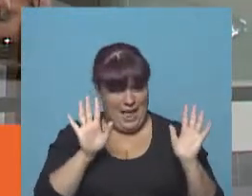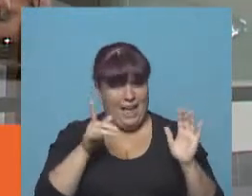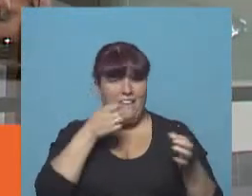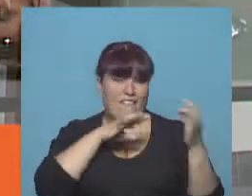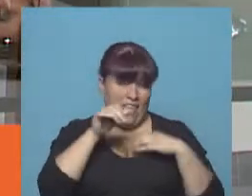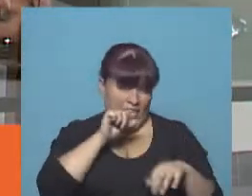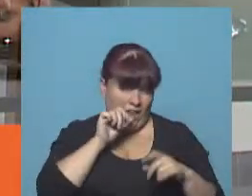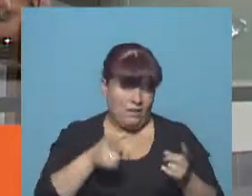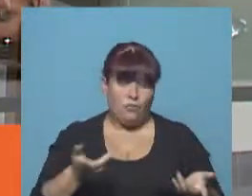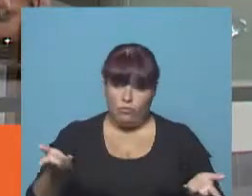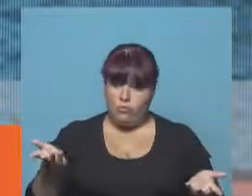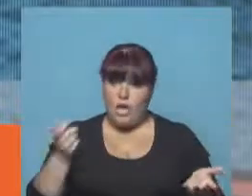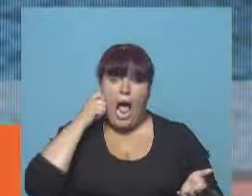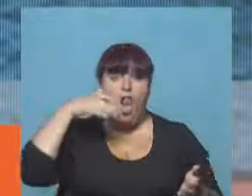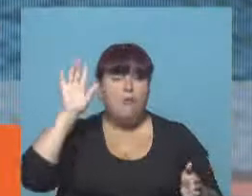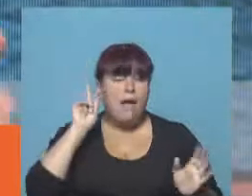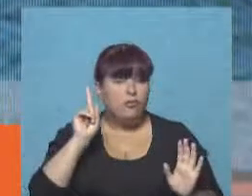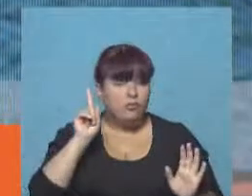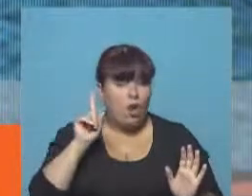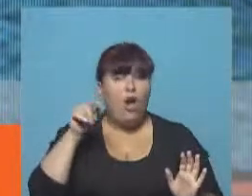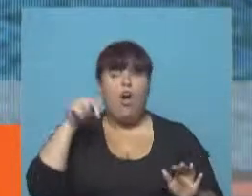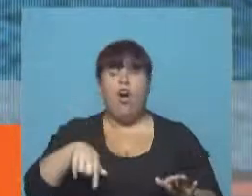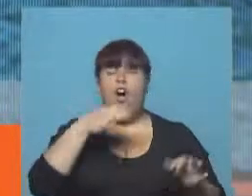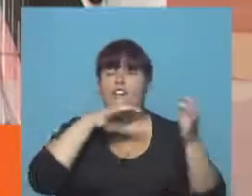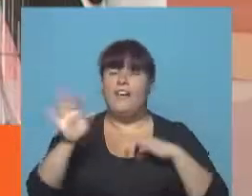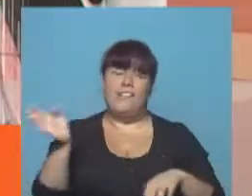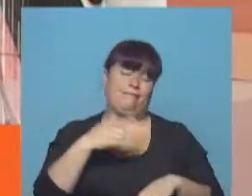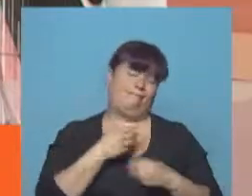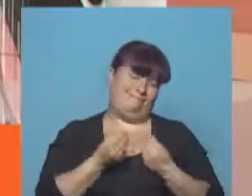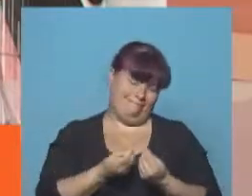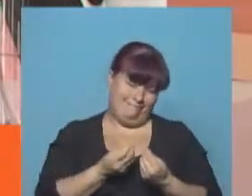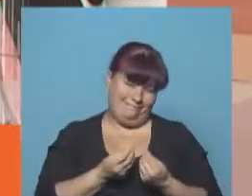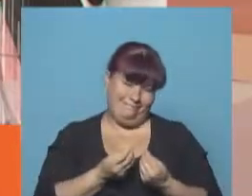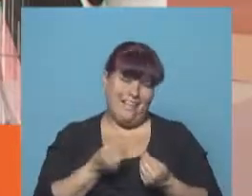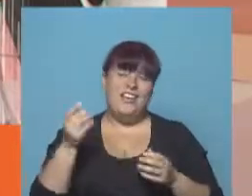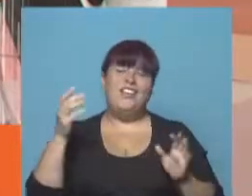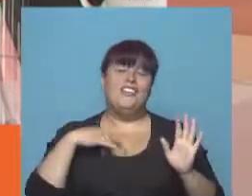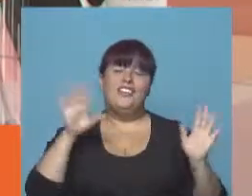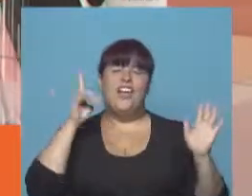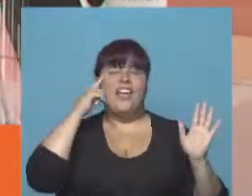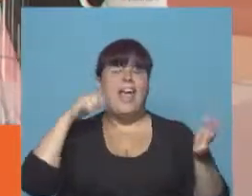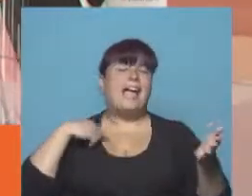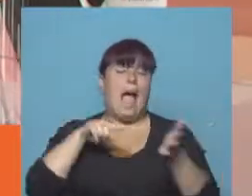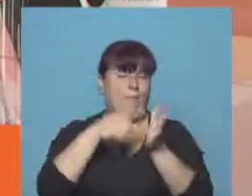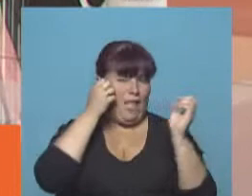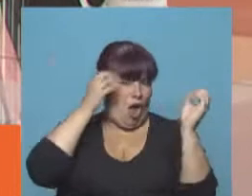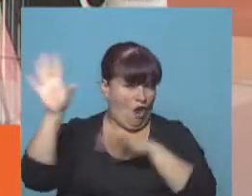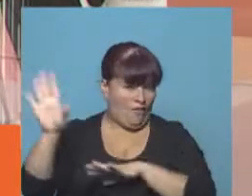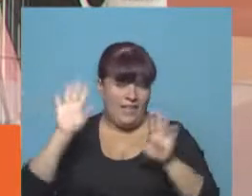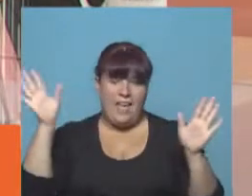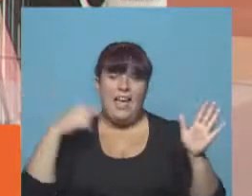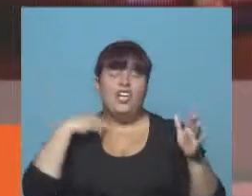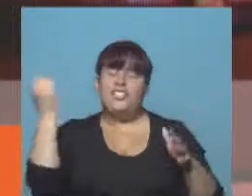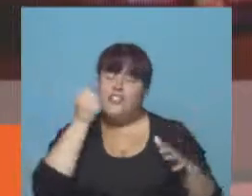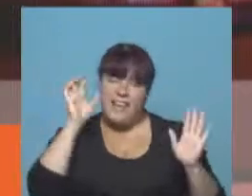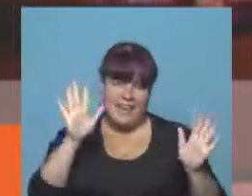alcohol, no? Sí. Sí, por supuesto, a los mayores. Hoy se vende alcohol en todo. Patricio, yo me quiero sacar el chip de la porteñidad, por favor, porque sí, por favor, lo